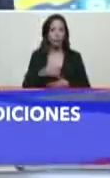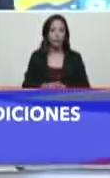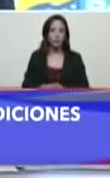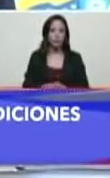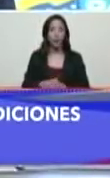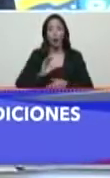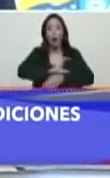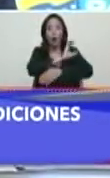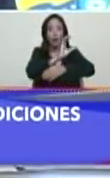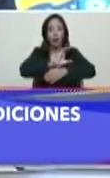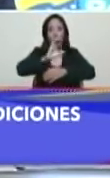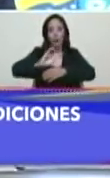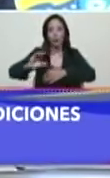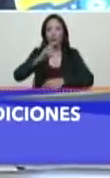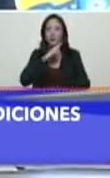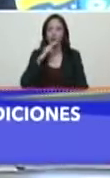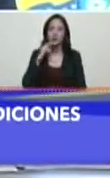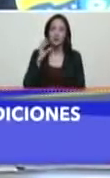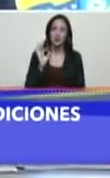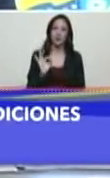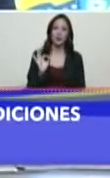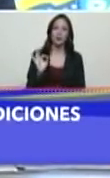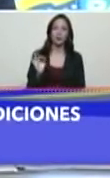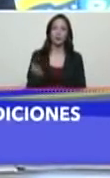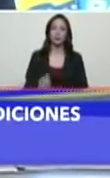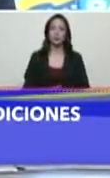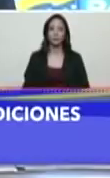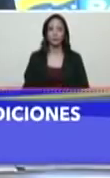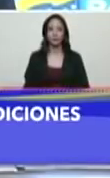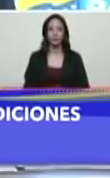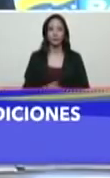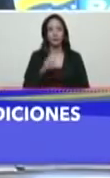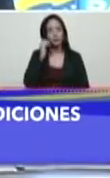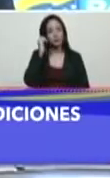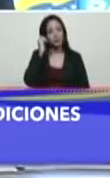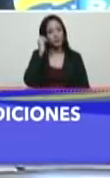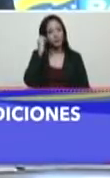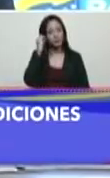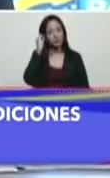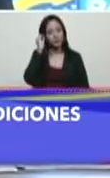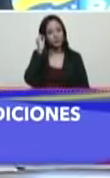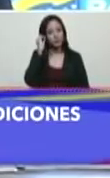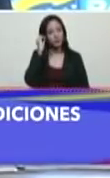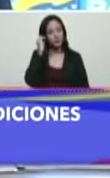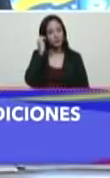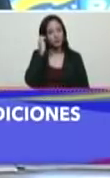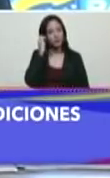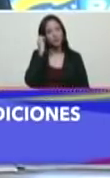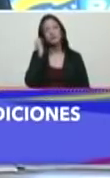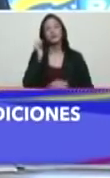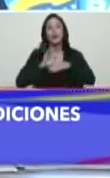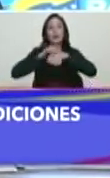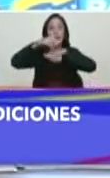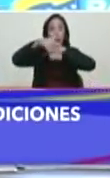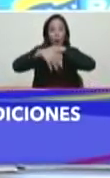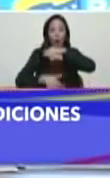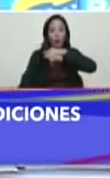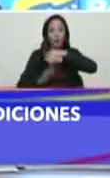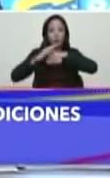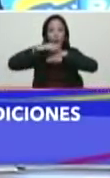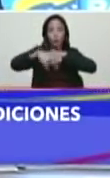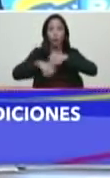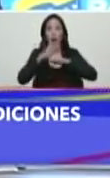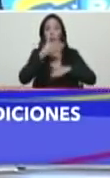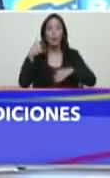Canaima, sin lugar a dudas, Canaima y el salto más alto del mundo es un centro